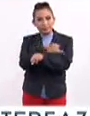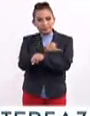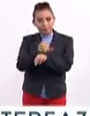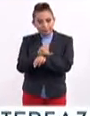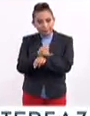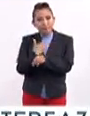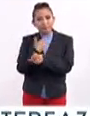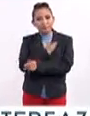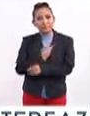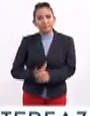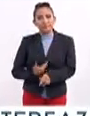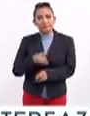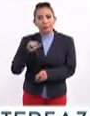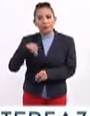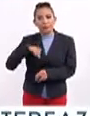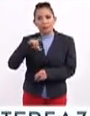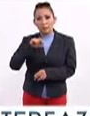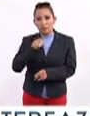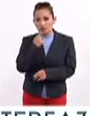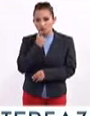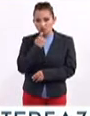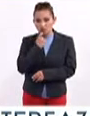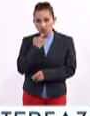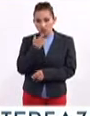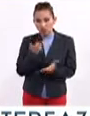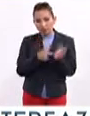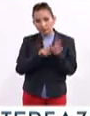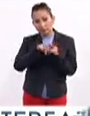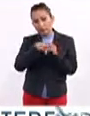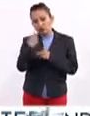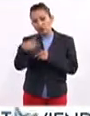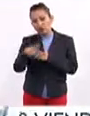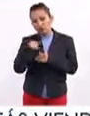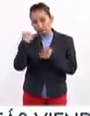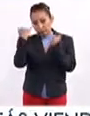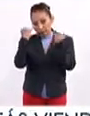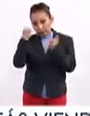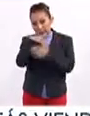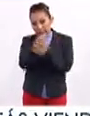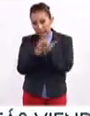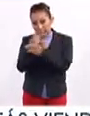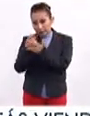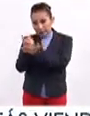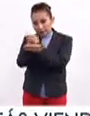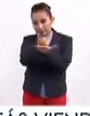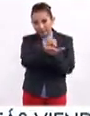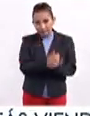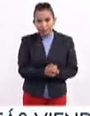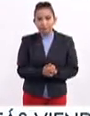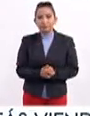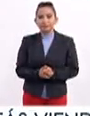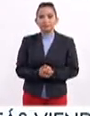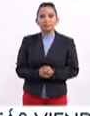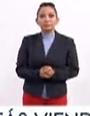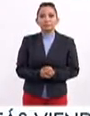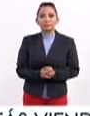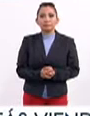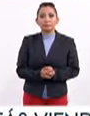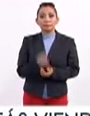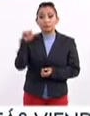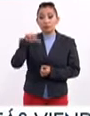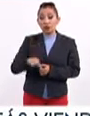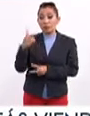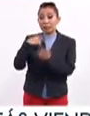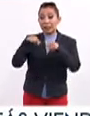Iztapalapa, el presidente Andrés Manuel López Obrador puso en marcha su política de programas sociales. Viene hoy